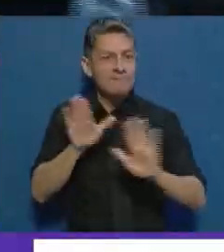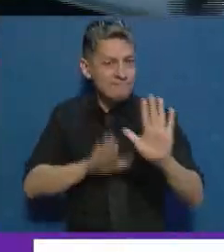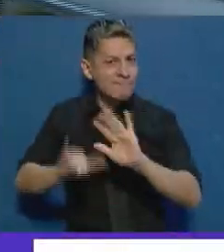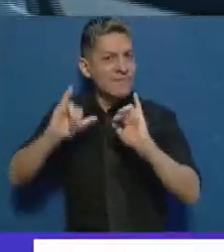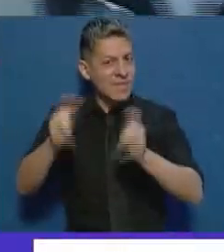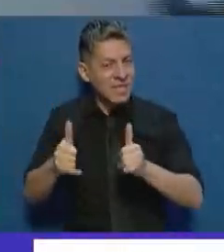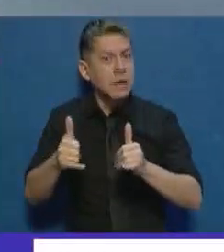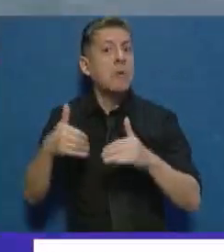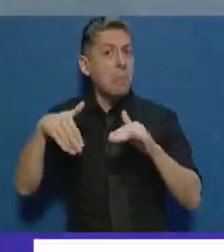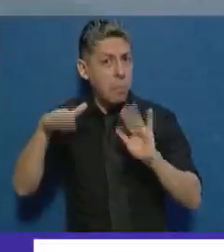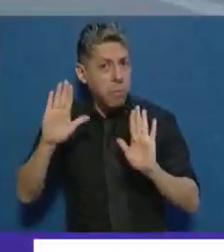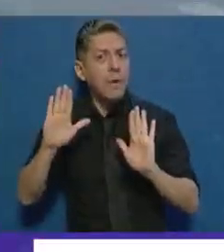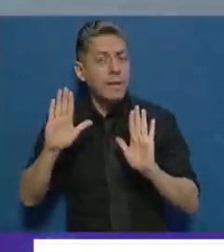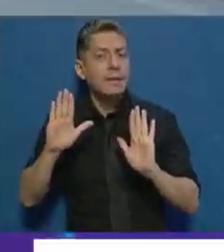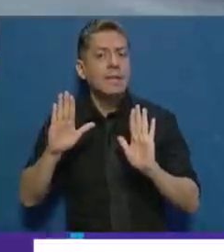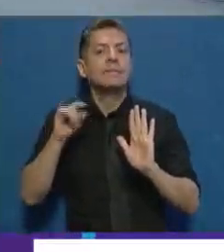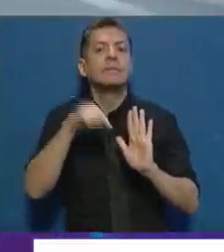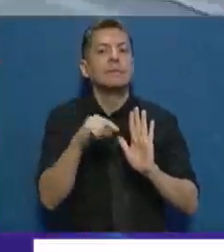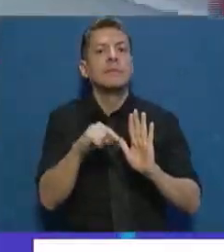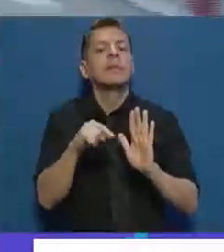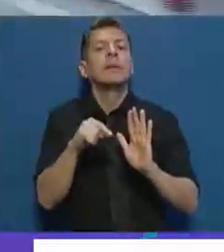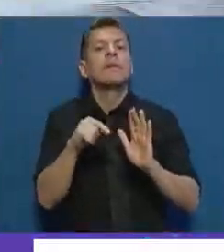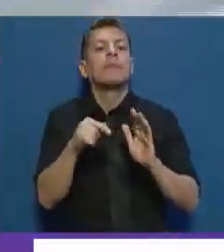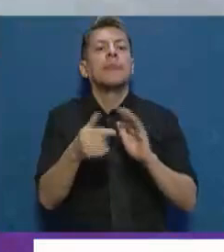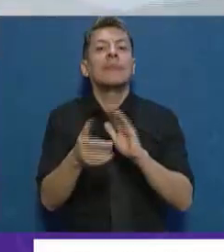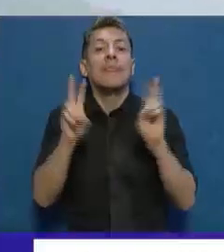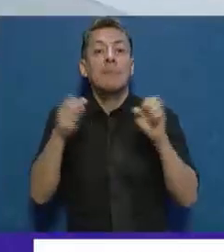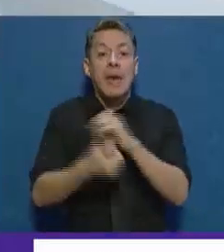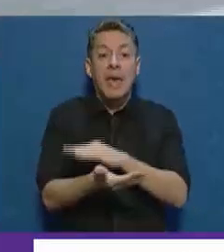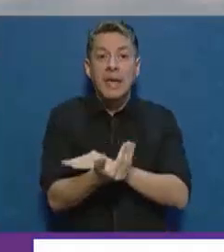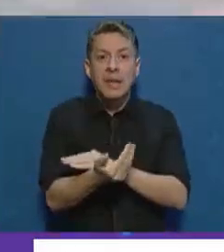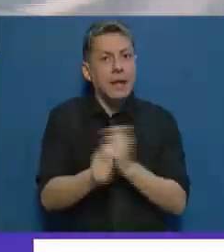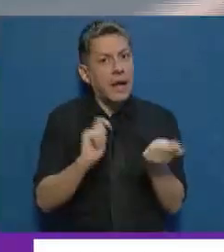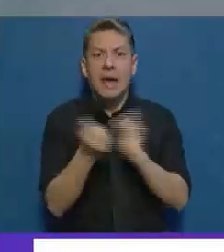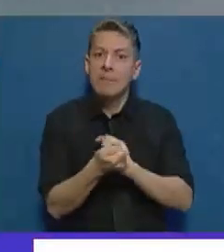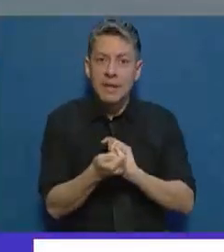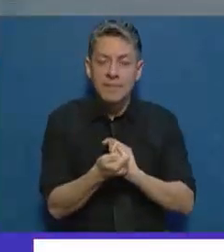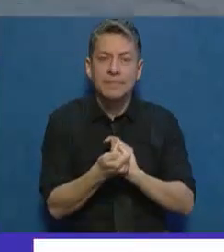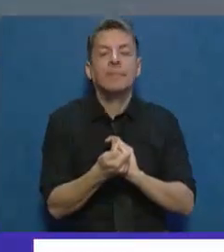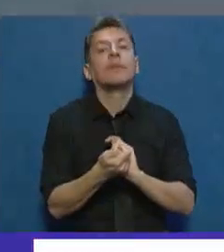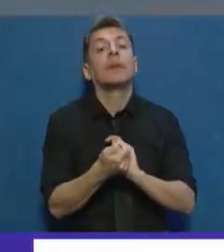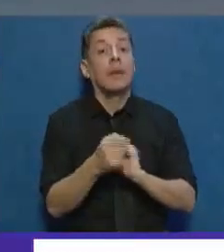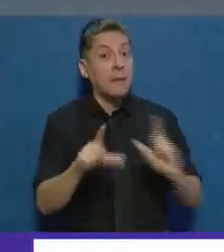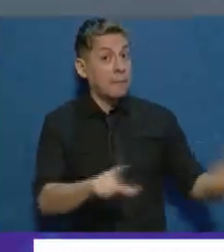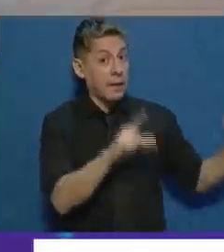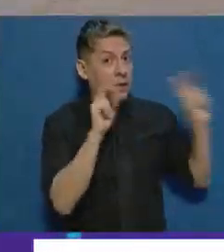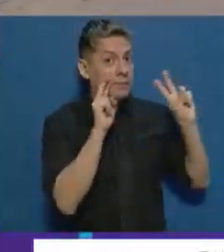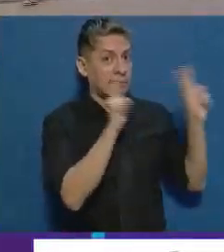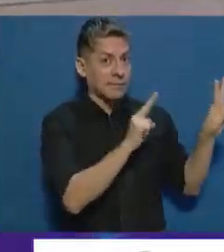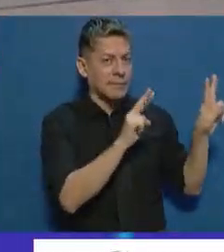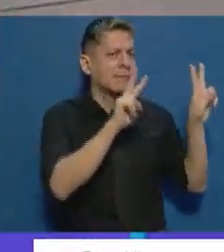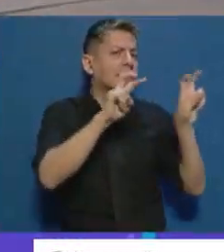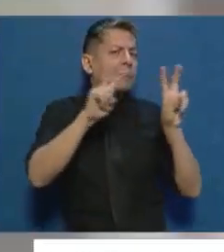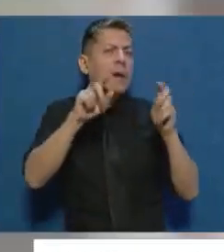una modificación importante en lo que hace al mercado inmobiliario. Tenemos un par de placas para ir observando algunos de